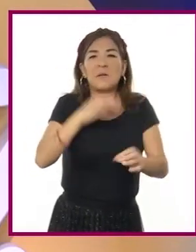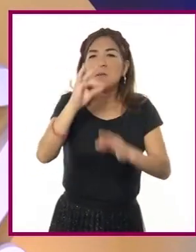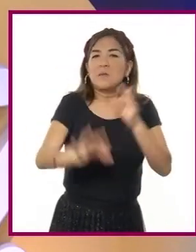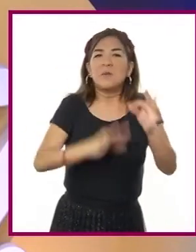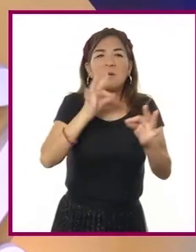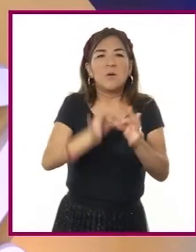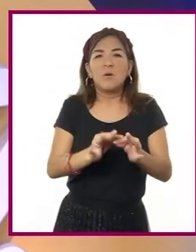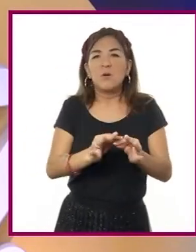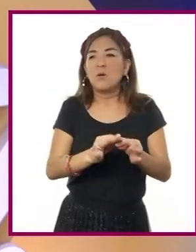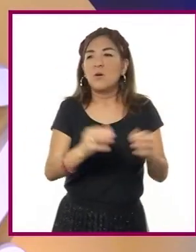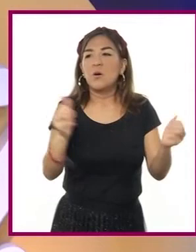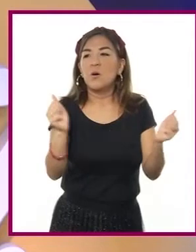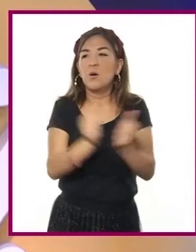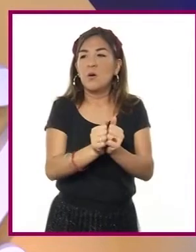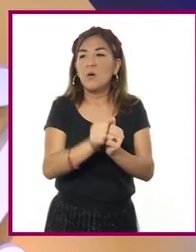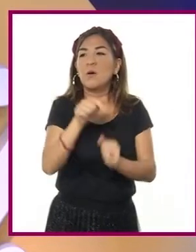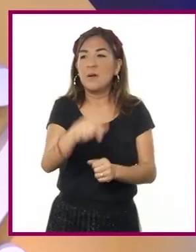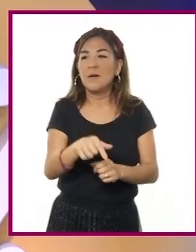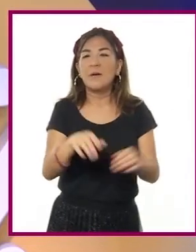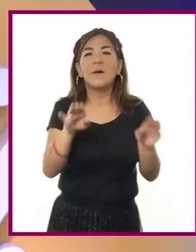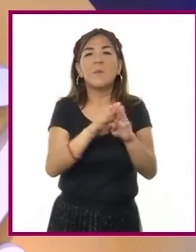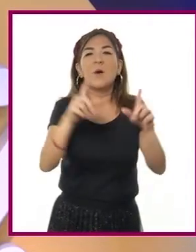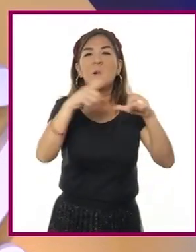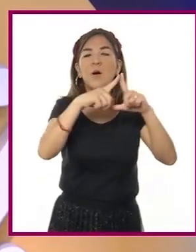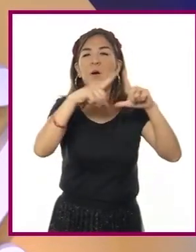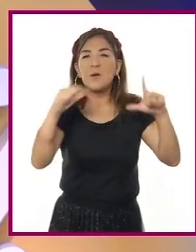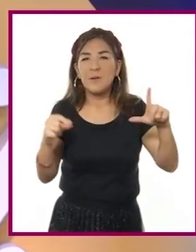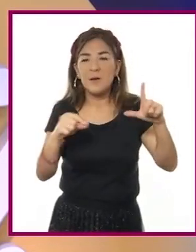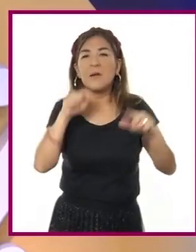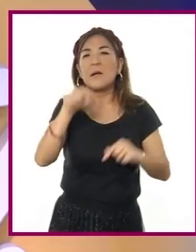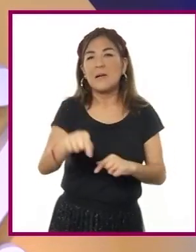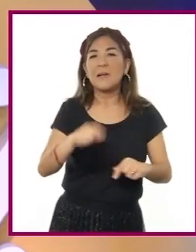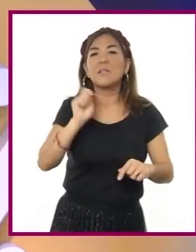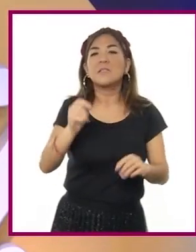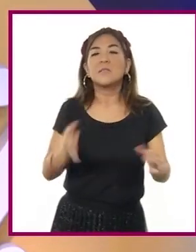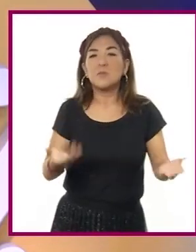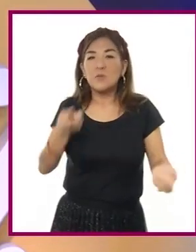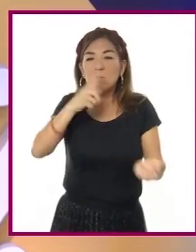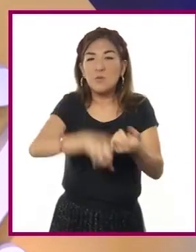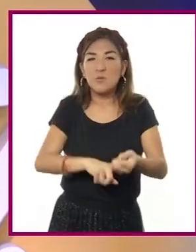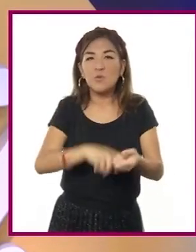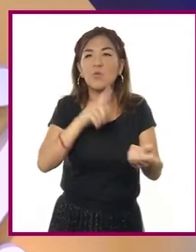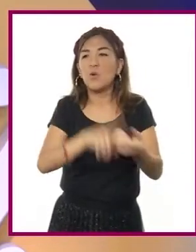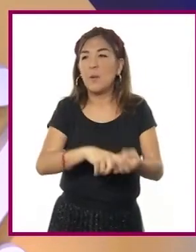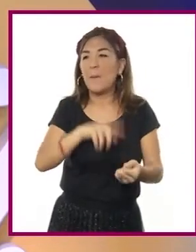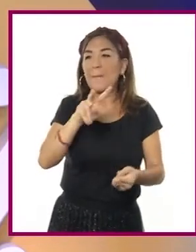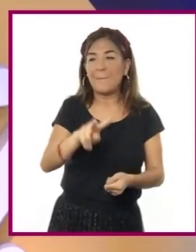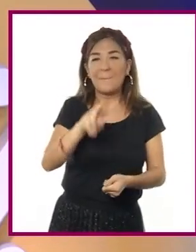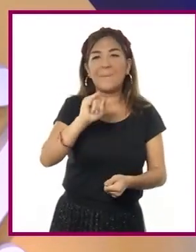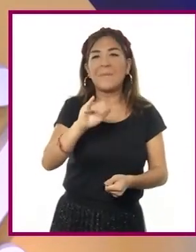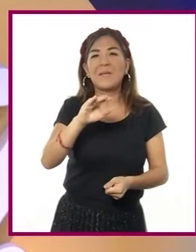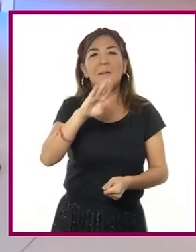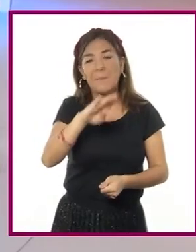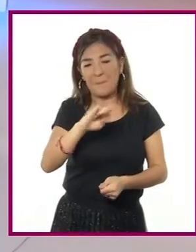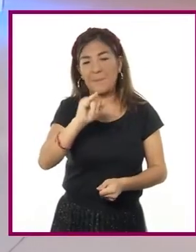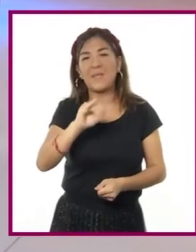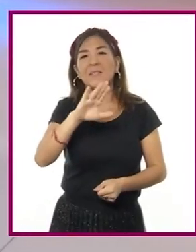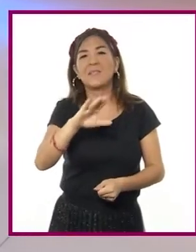triángulo, así como el triángulo generado con la intersección de las bisectrices de alfa y